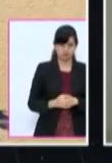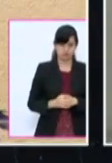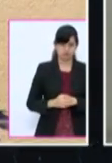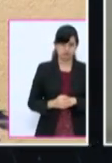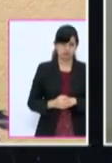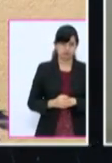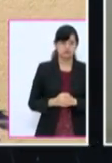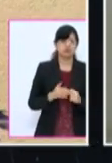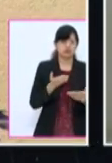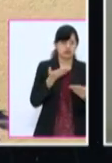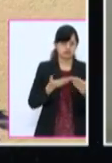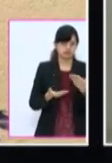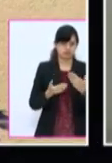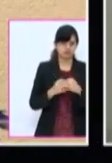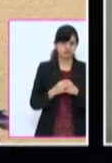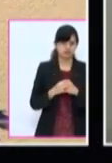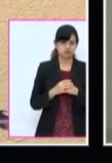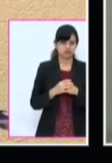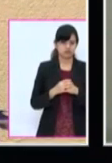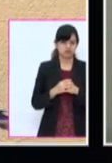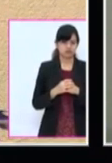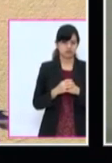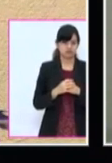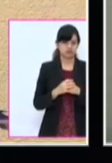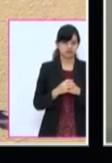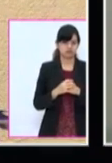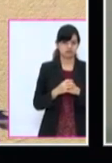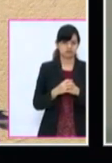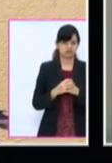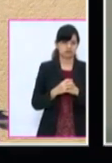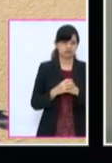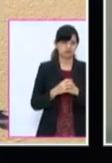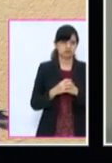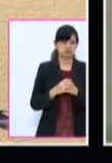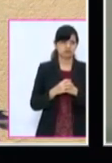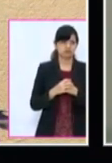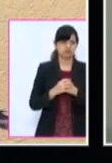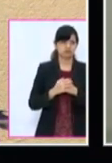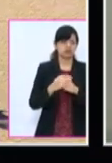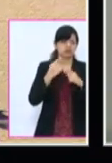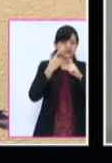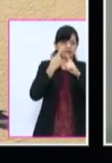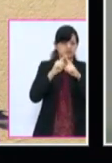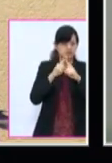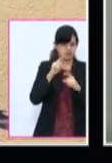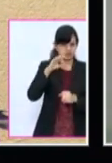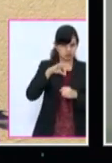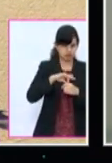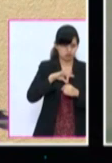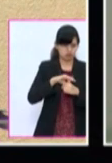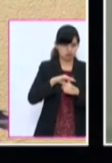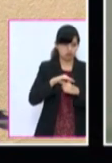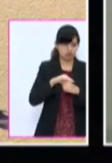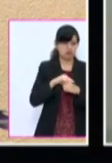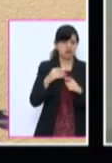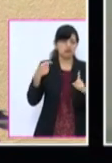que sesionar a la brevedad para definir la forma en que se elegirán a las encuestadoras. Las